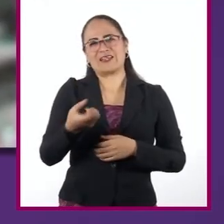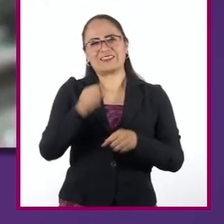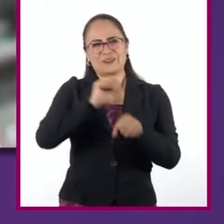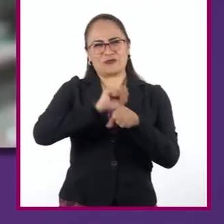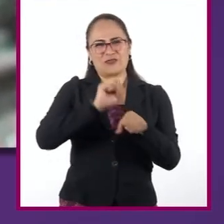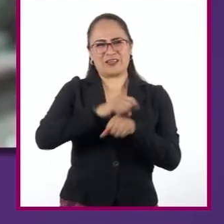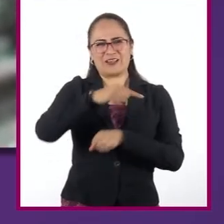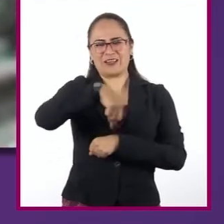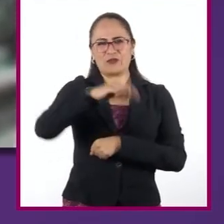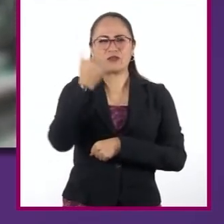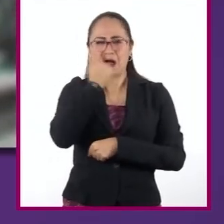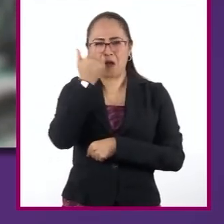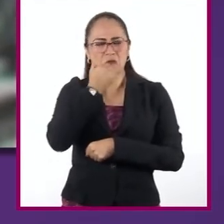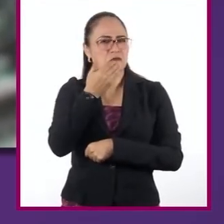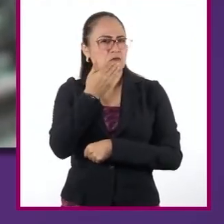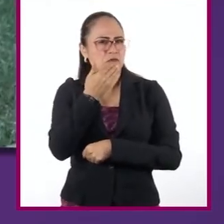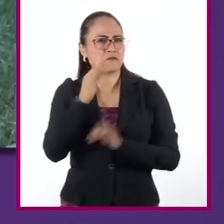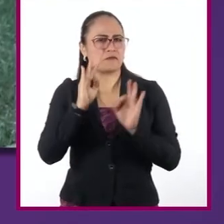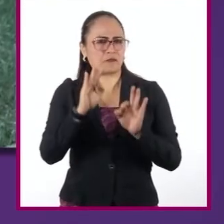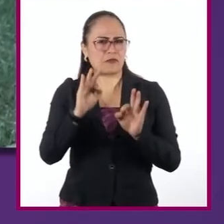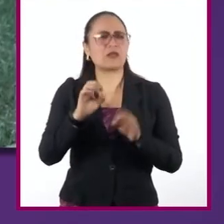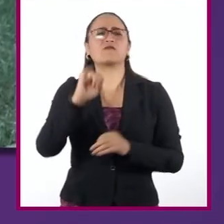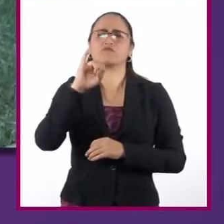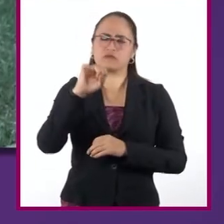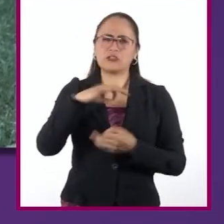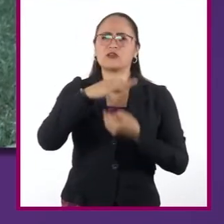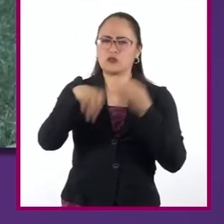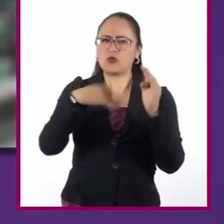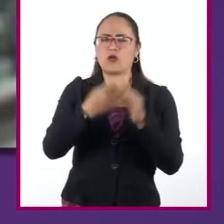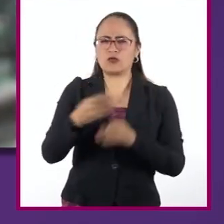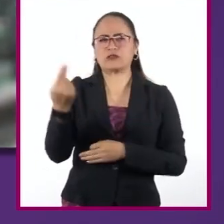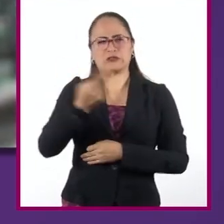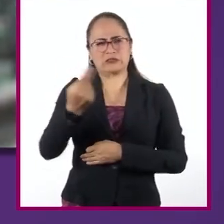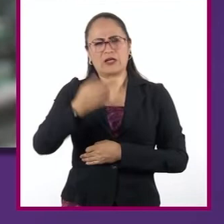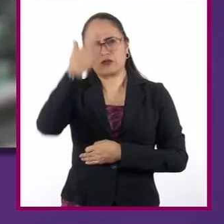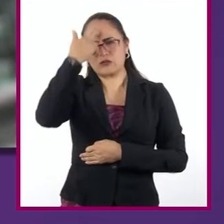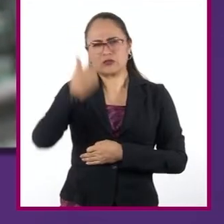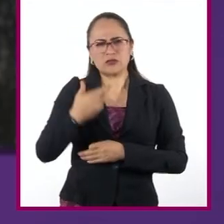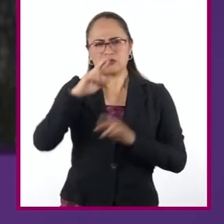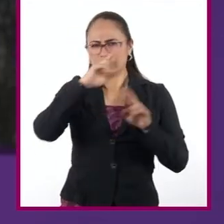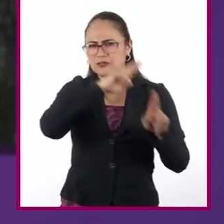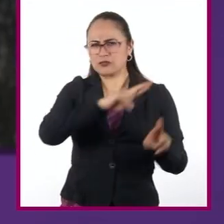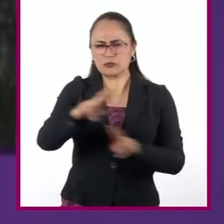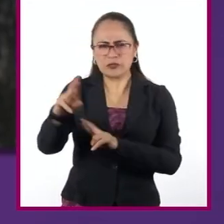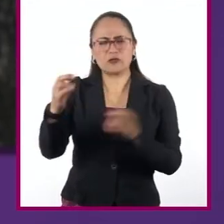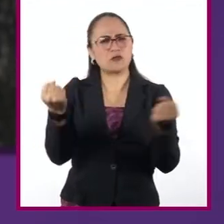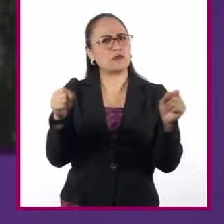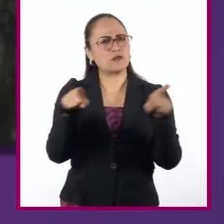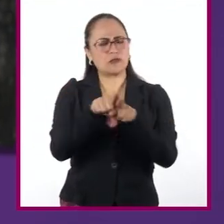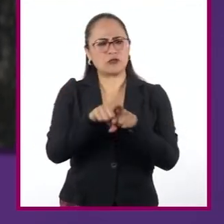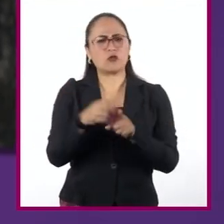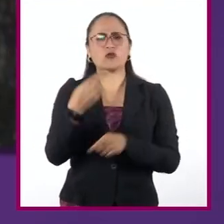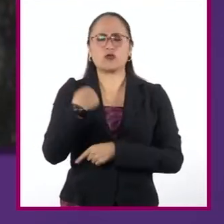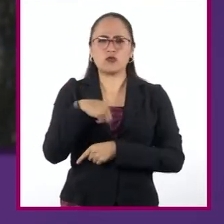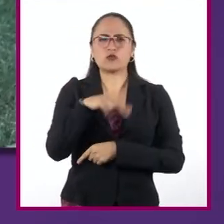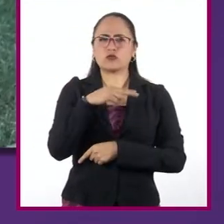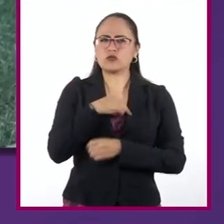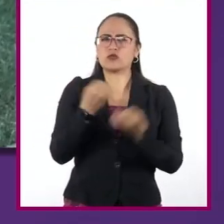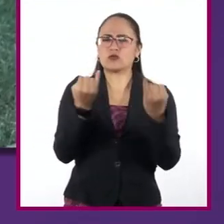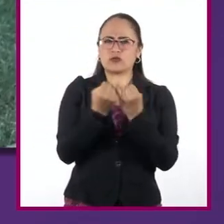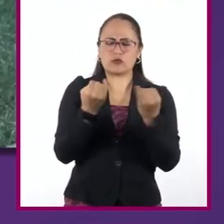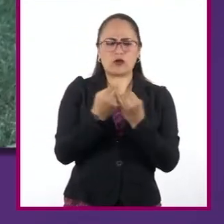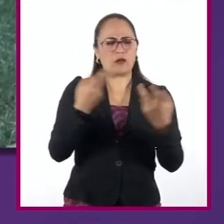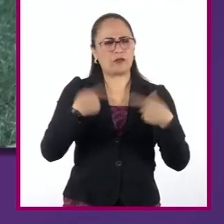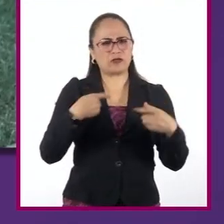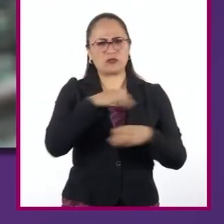acción. Claro, todos merecemos respeto y ser tratados dignamente. También nosotros debemos de hacer algo para respetar y proteger la